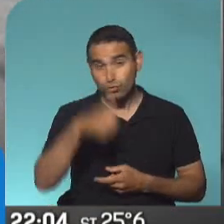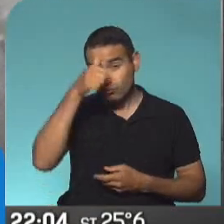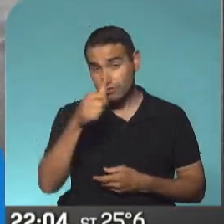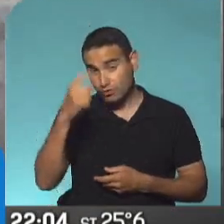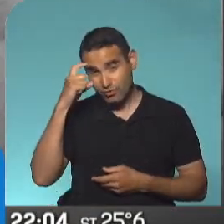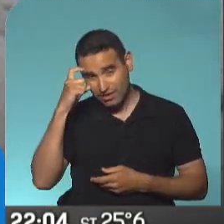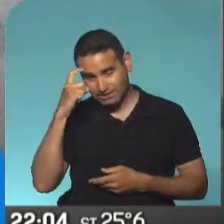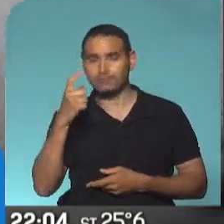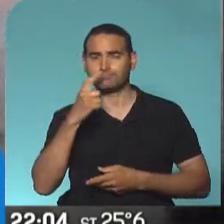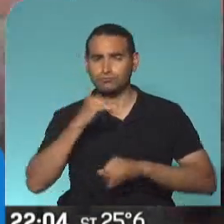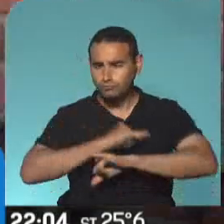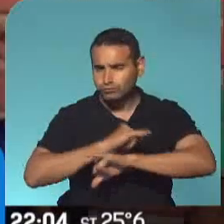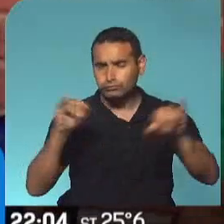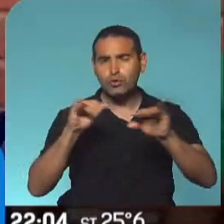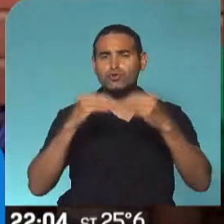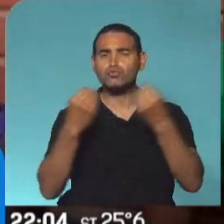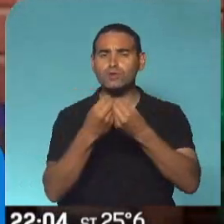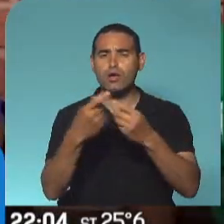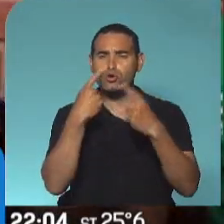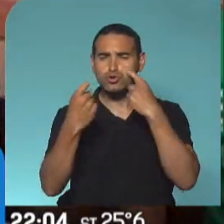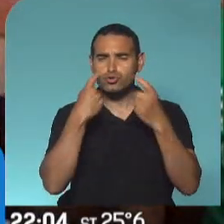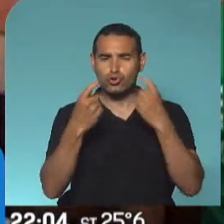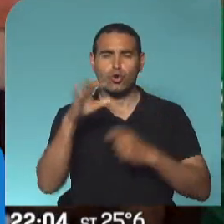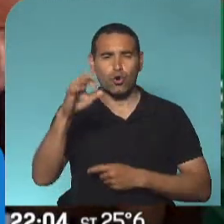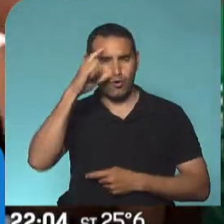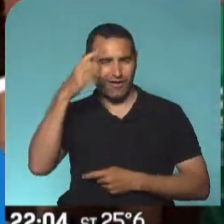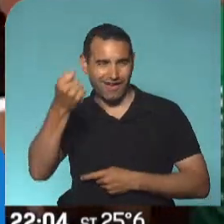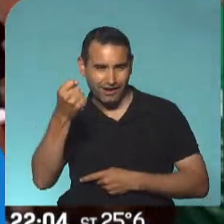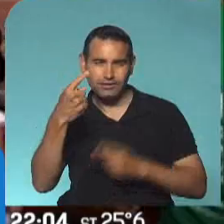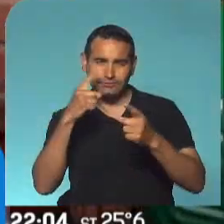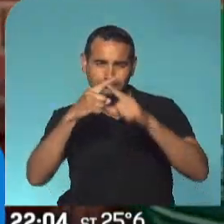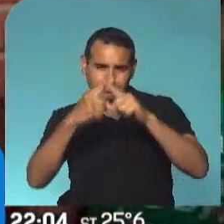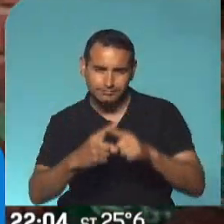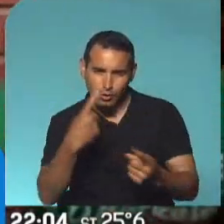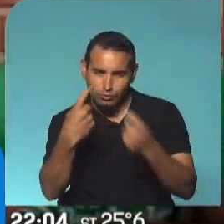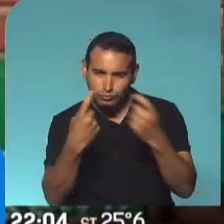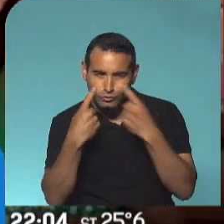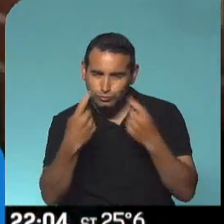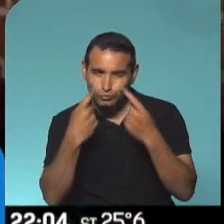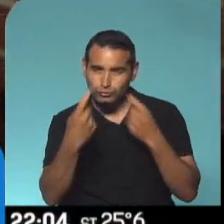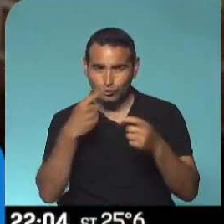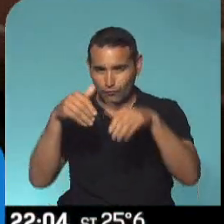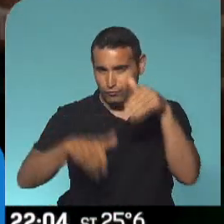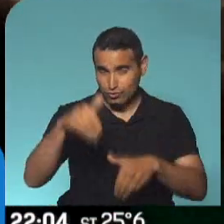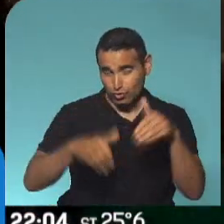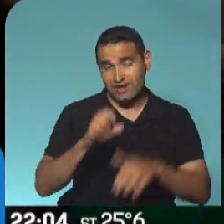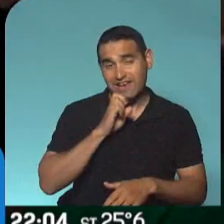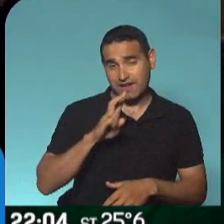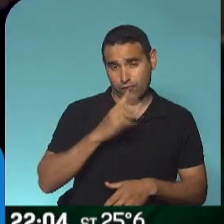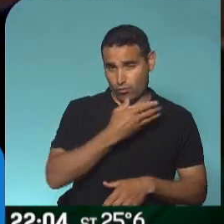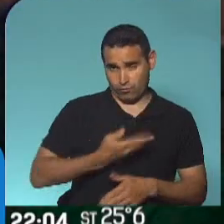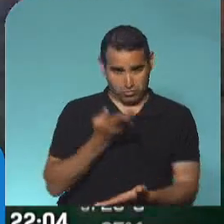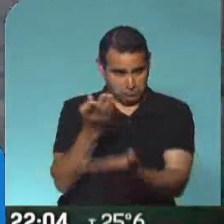tras conocerse el resultado de la auditoría que la Organización de Estados Americanos realizó a pedido del gobierno de Evo Morales sobre las